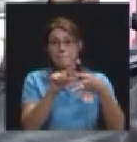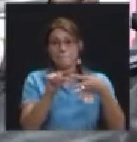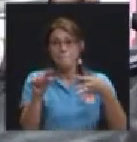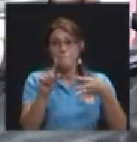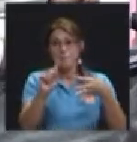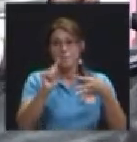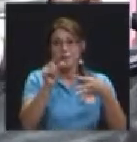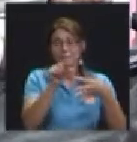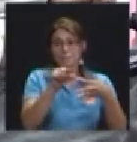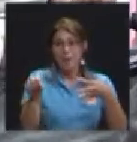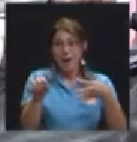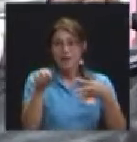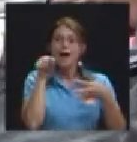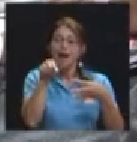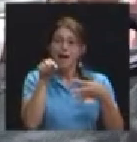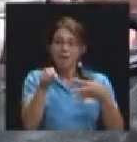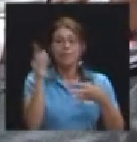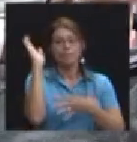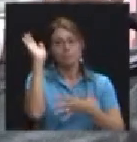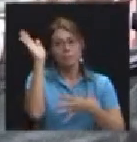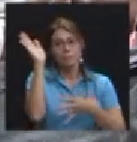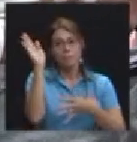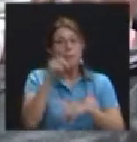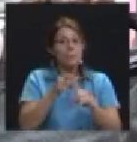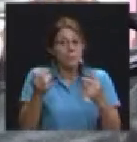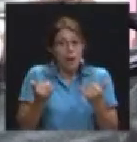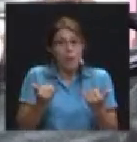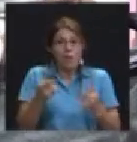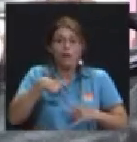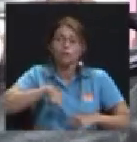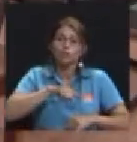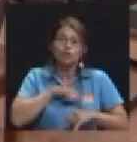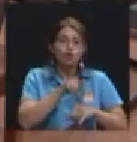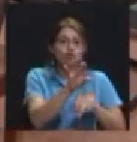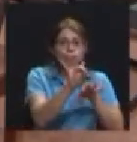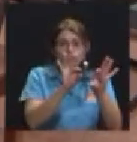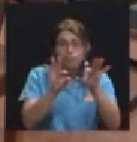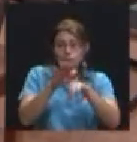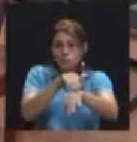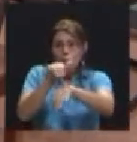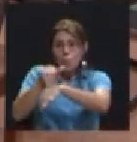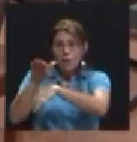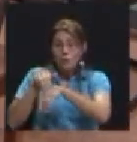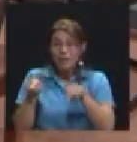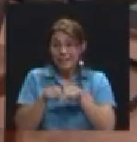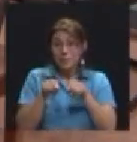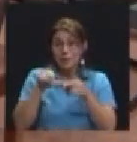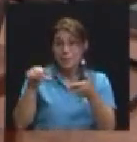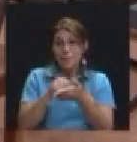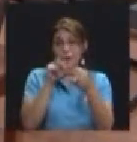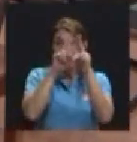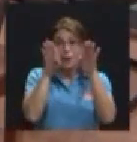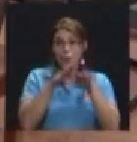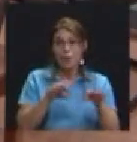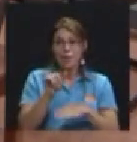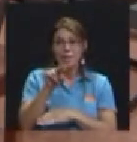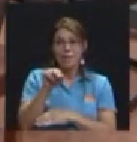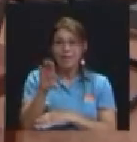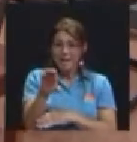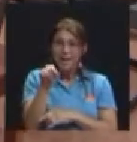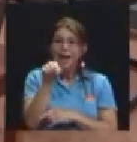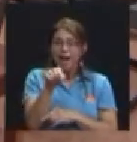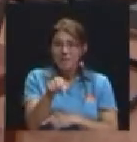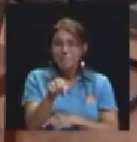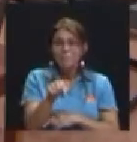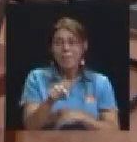una convocatoria que está vigente ahora, está también en el anuncio en la página del INEC, y que hay tiempo al 15 de